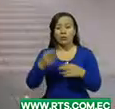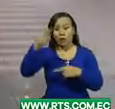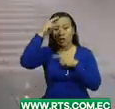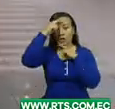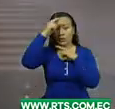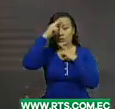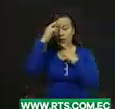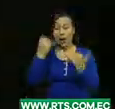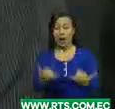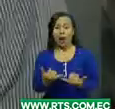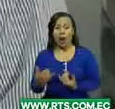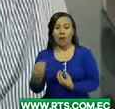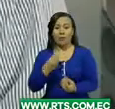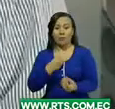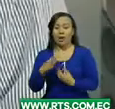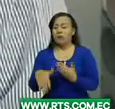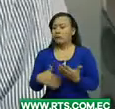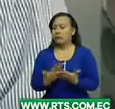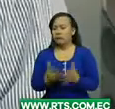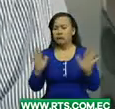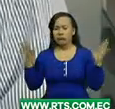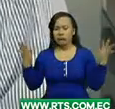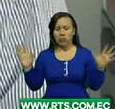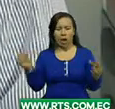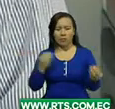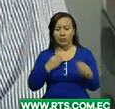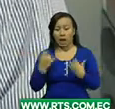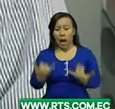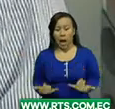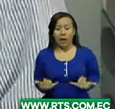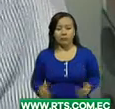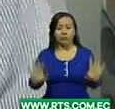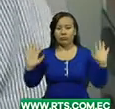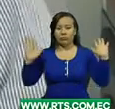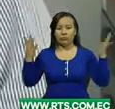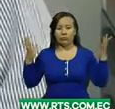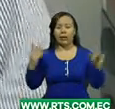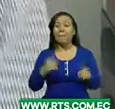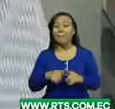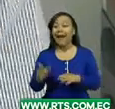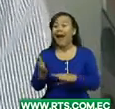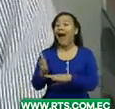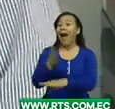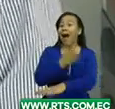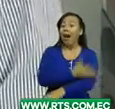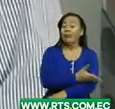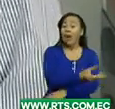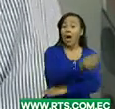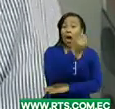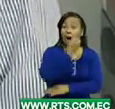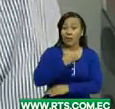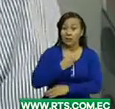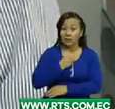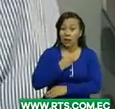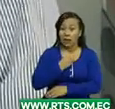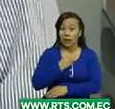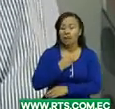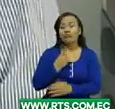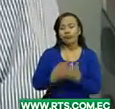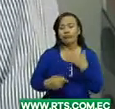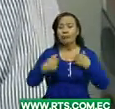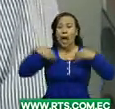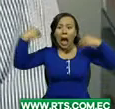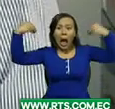En este caso no se nos ha reportado ningún incidente dentro del local. Si se nos hubiera reportado, inmediatamente activamos